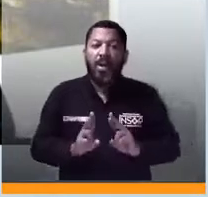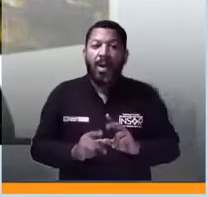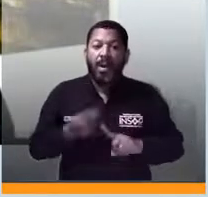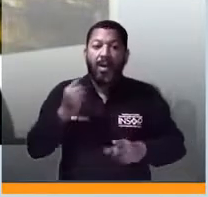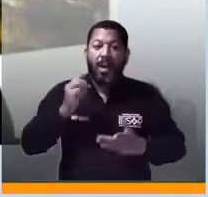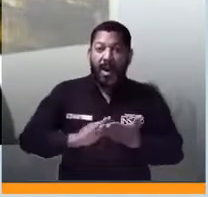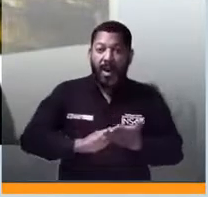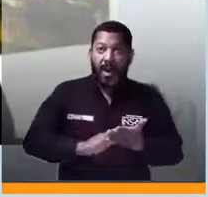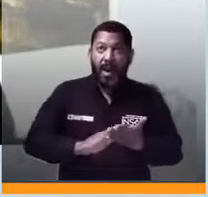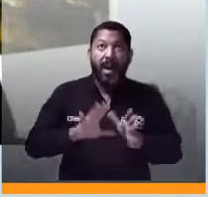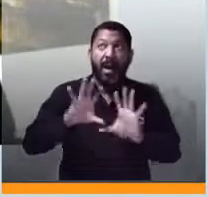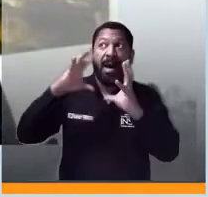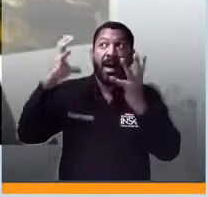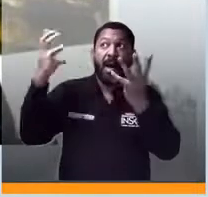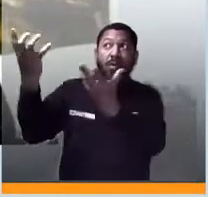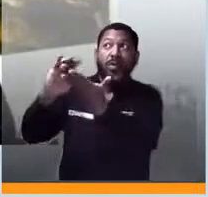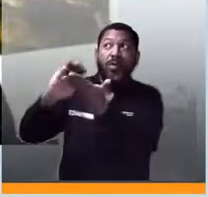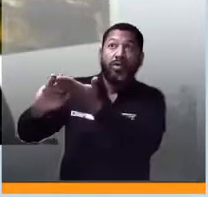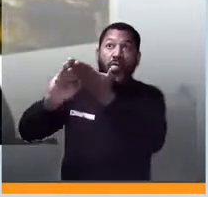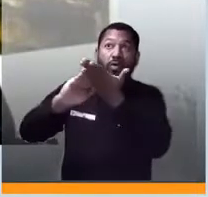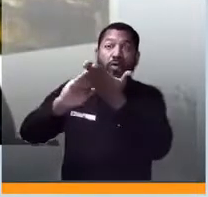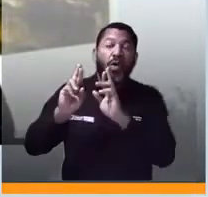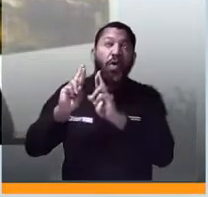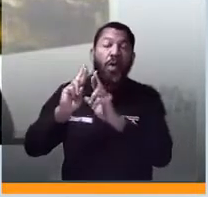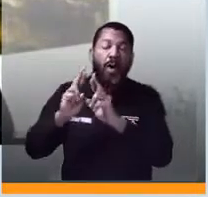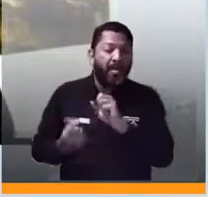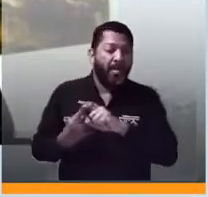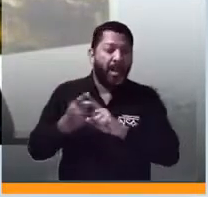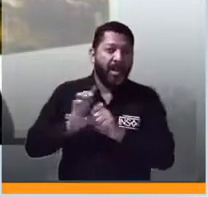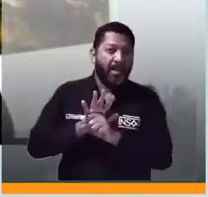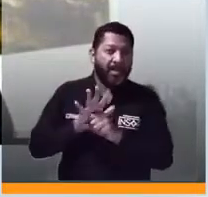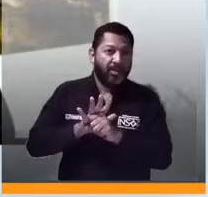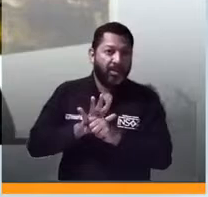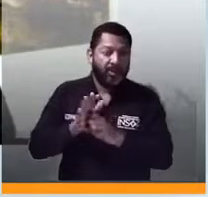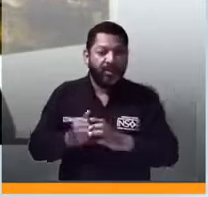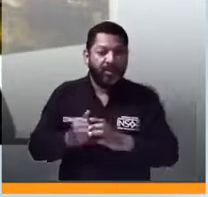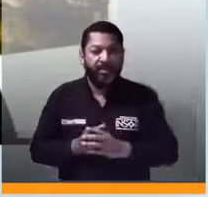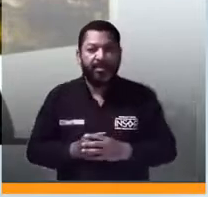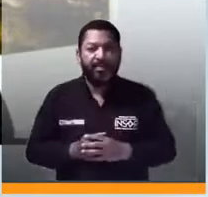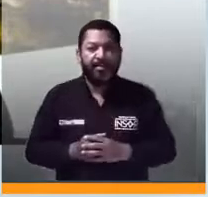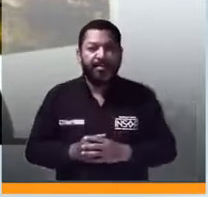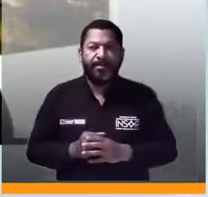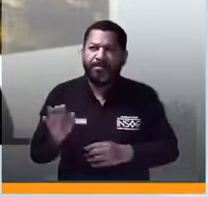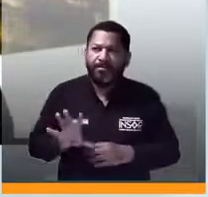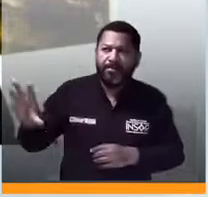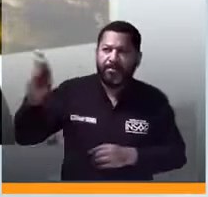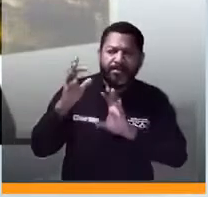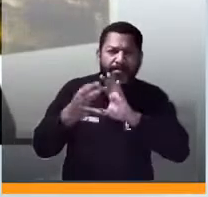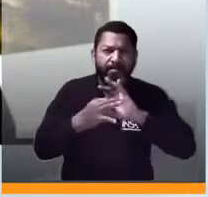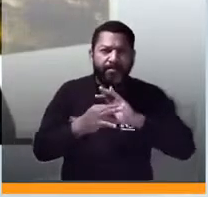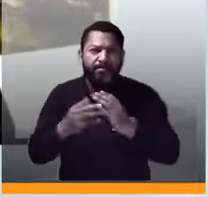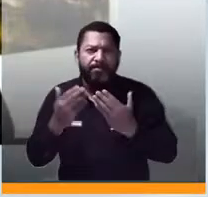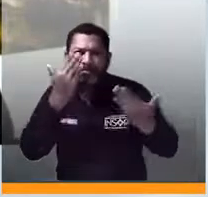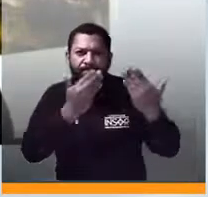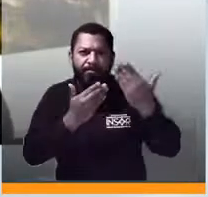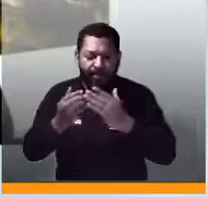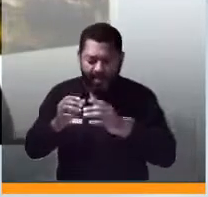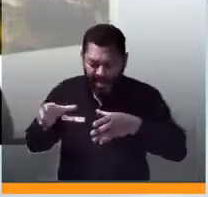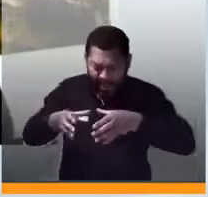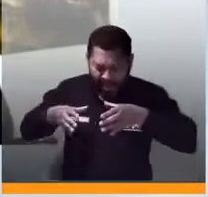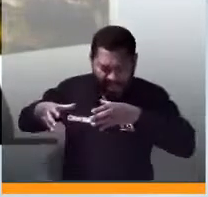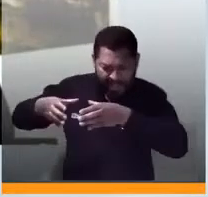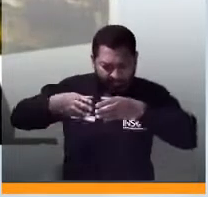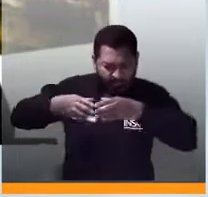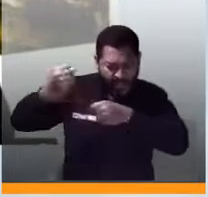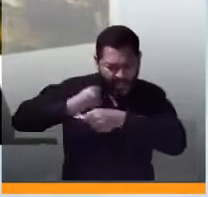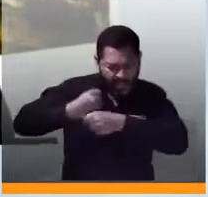solucionado por la humanidad, que las mejores expectativas las estamos construyendo entre todos, que este es un trabajo de equipo, que